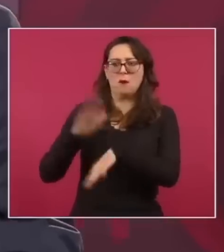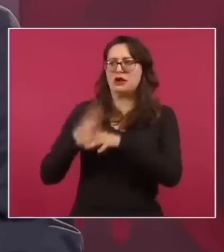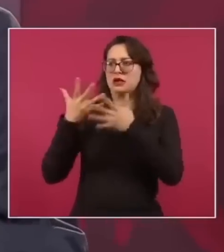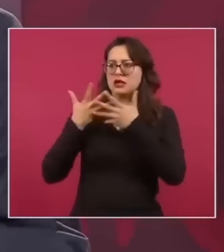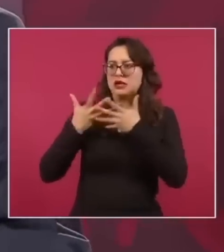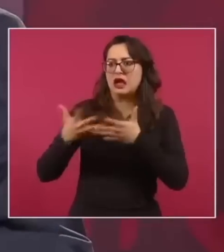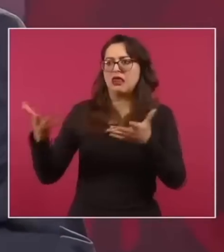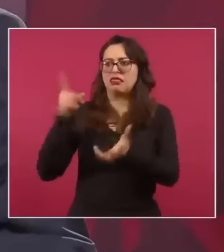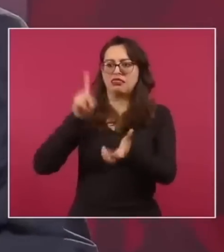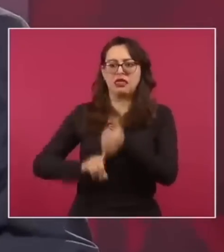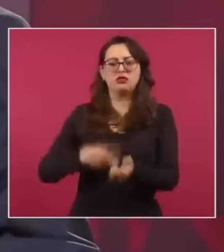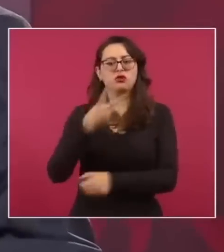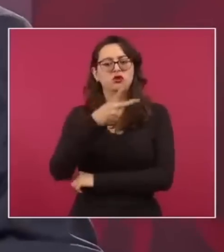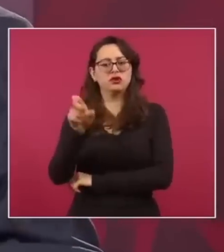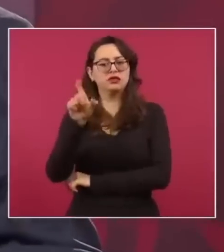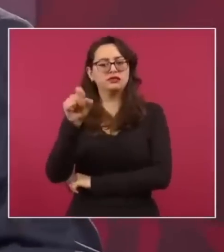220 camas,